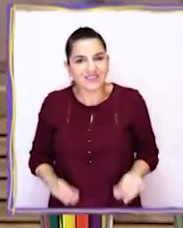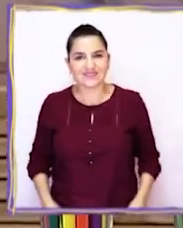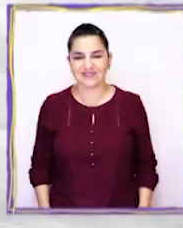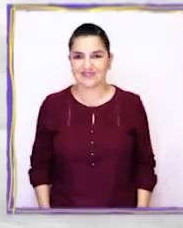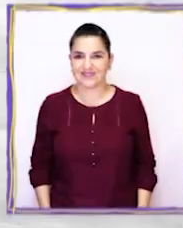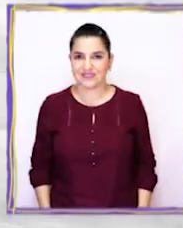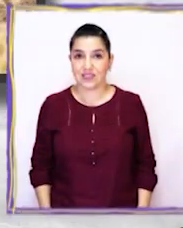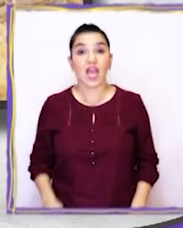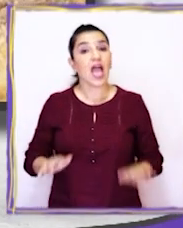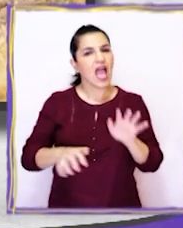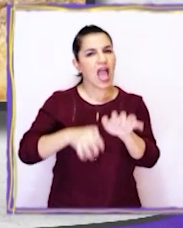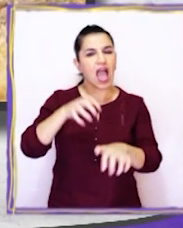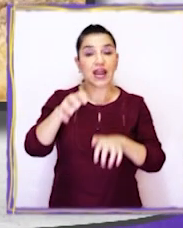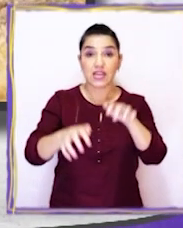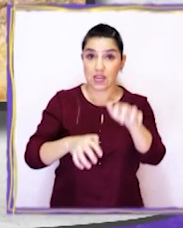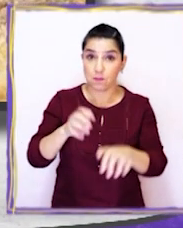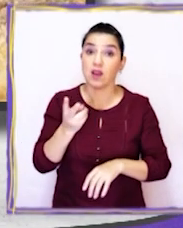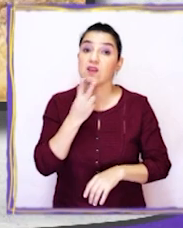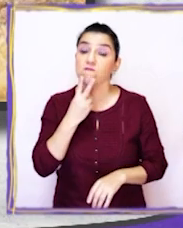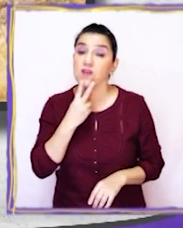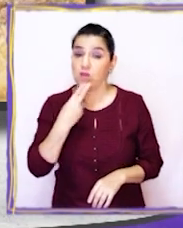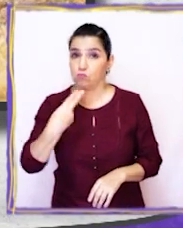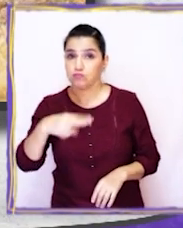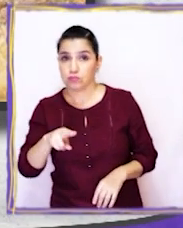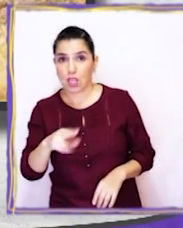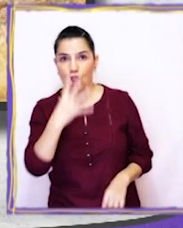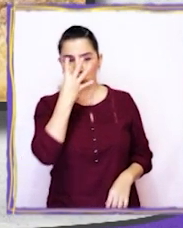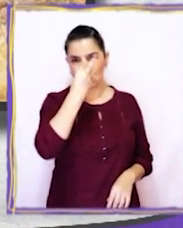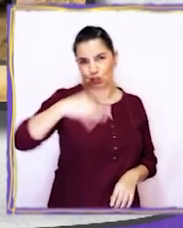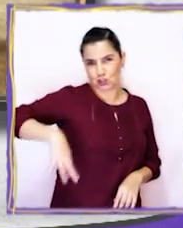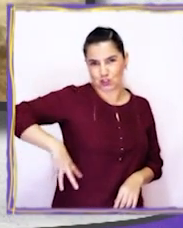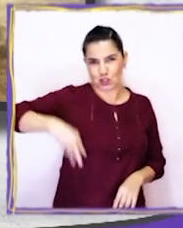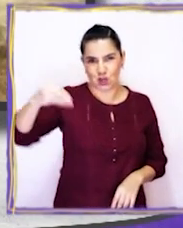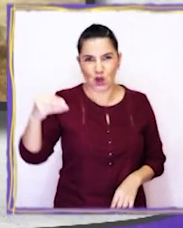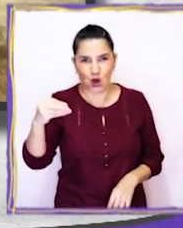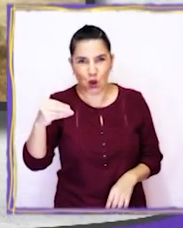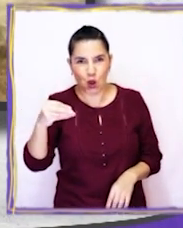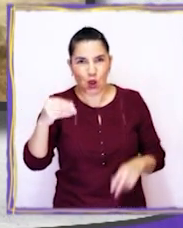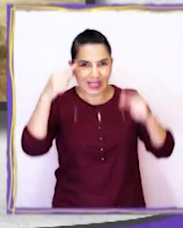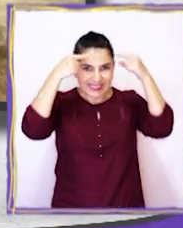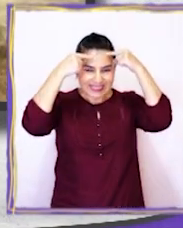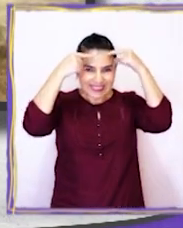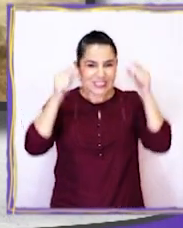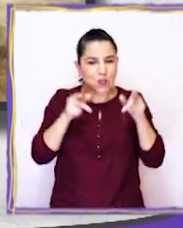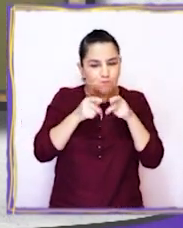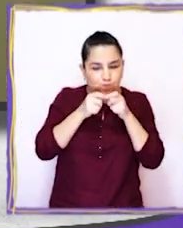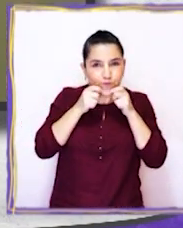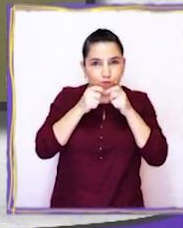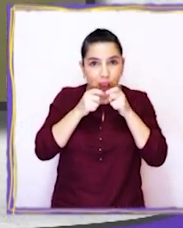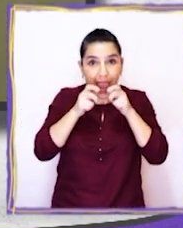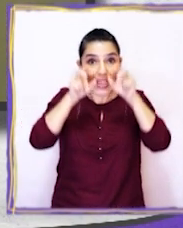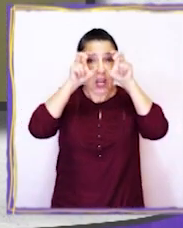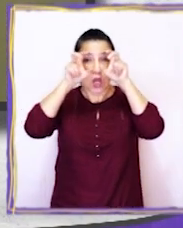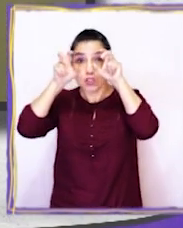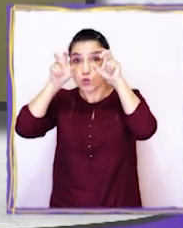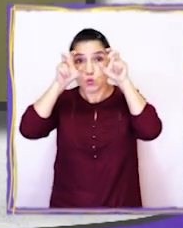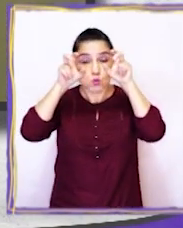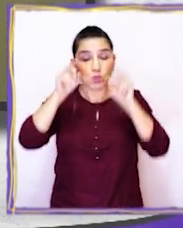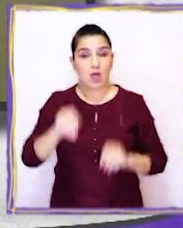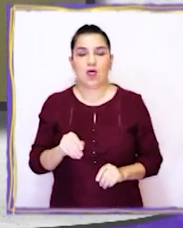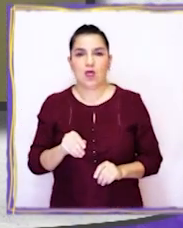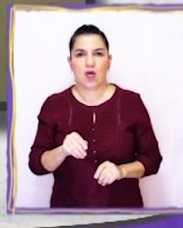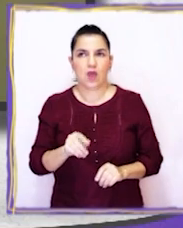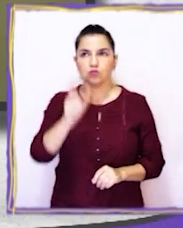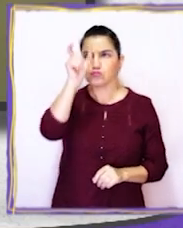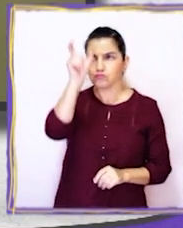rodea. De los animales que lo habitan, encontramos zorros culpeos, chinchillas y lechuzas. Entonces, en